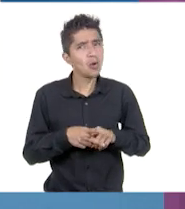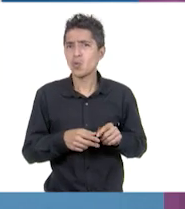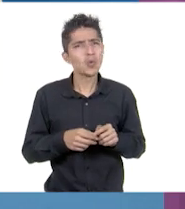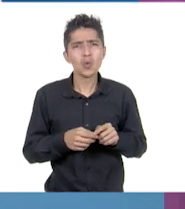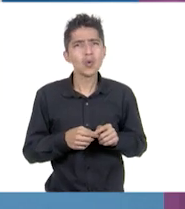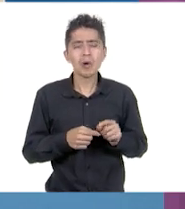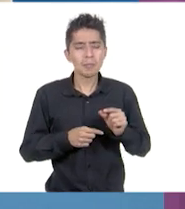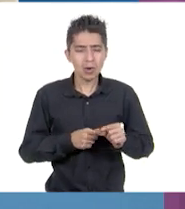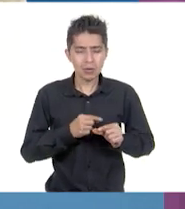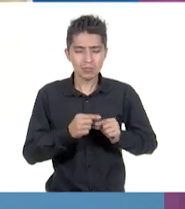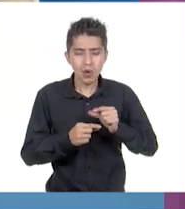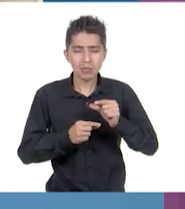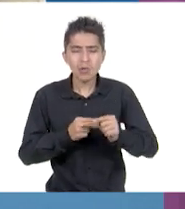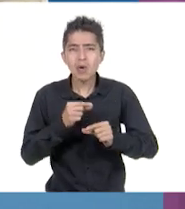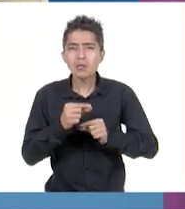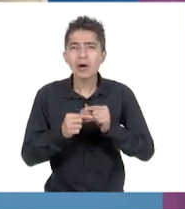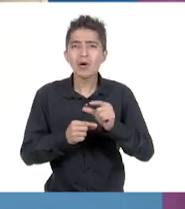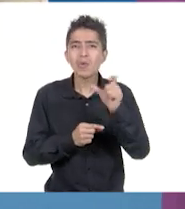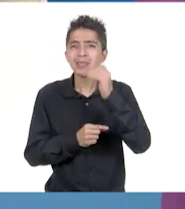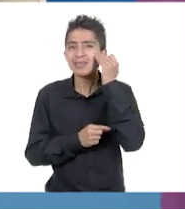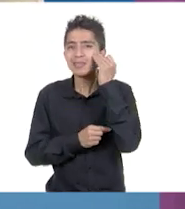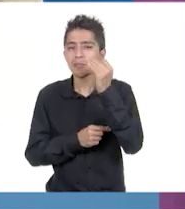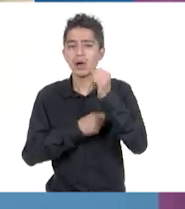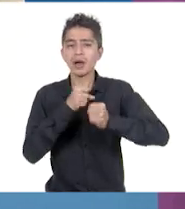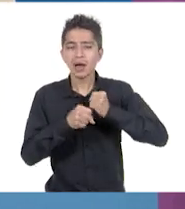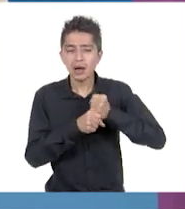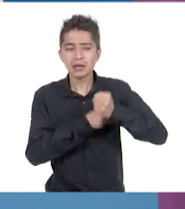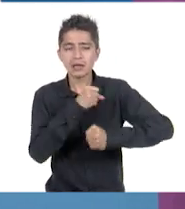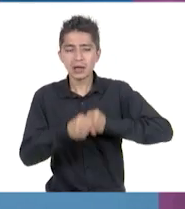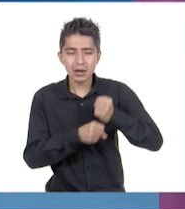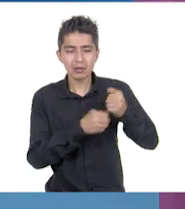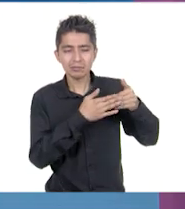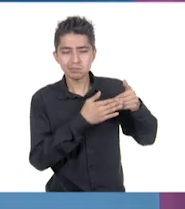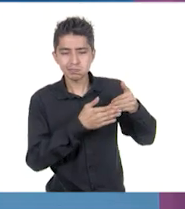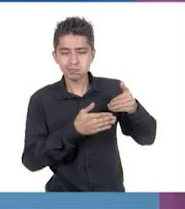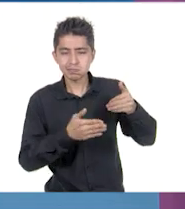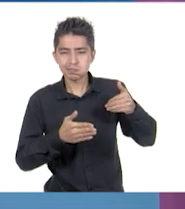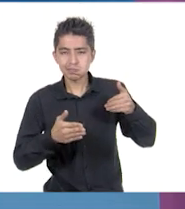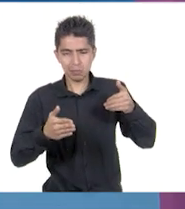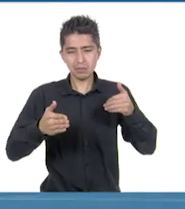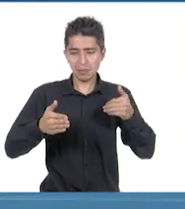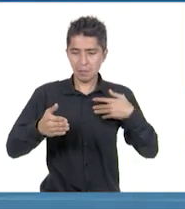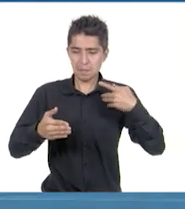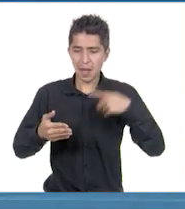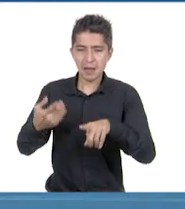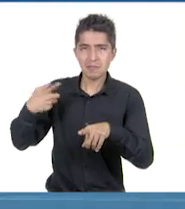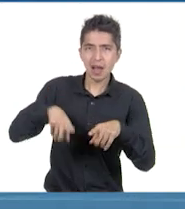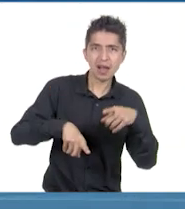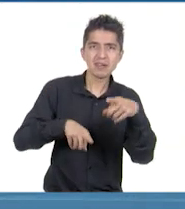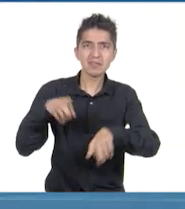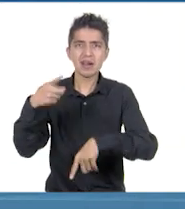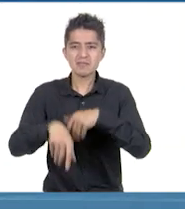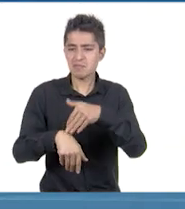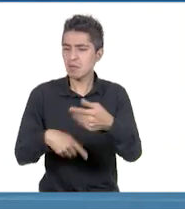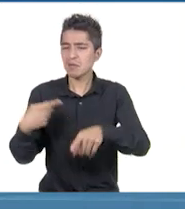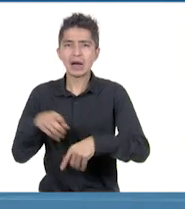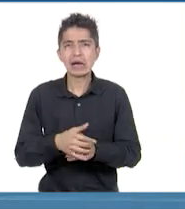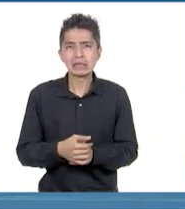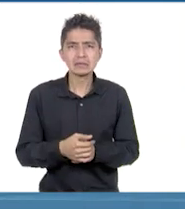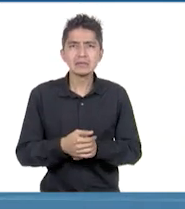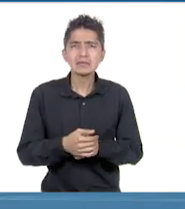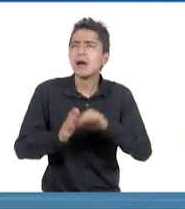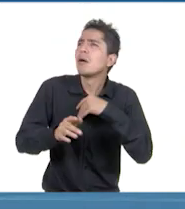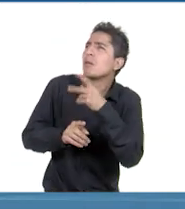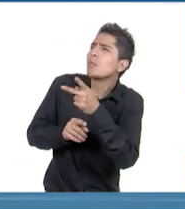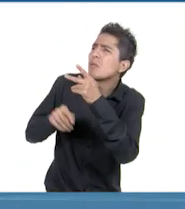y afianzando conforme pasaron los años. ¿Sí te acuerdas de eso, Tom, verdad? Sí, maestra, yo quiero saber